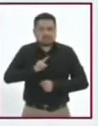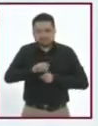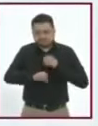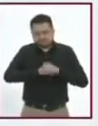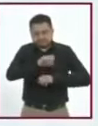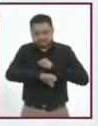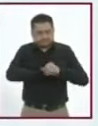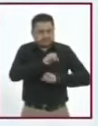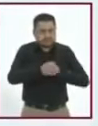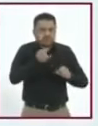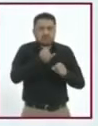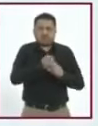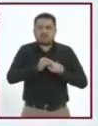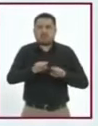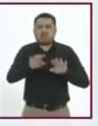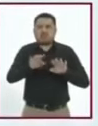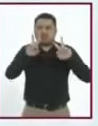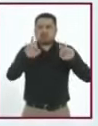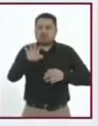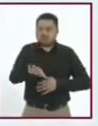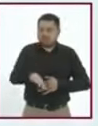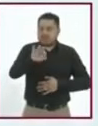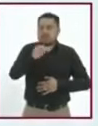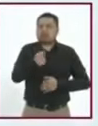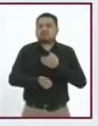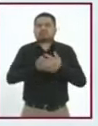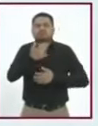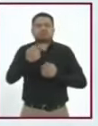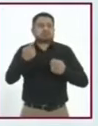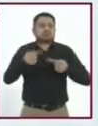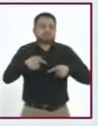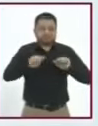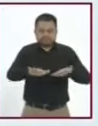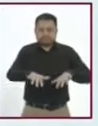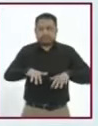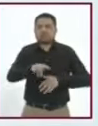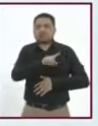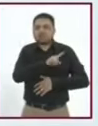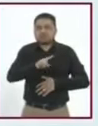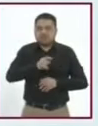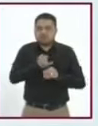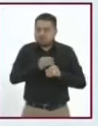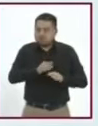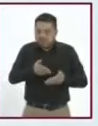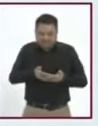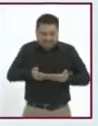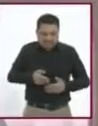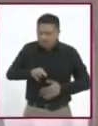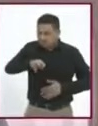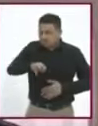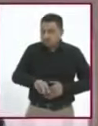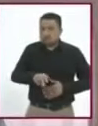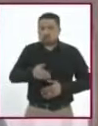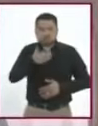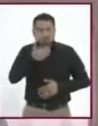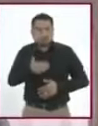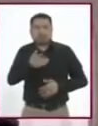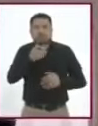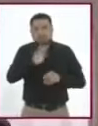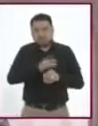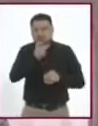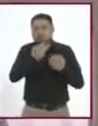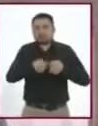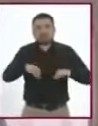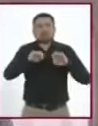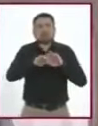recopilar información del tema elegido. Al hablar en público, debemos tener información actual y verdadera. Por eso es importante acudir